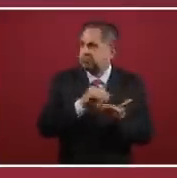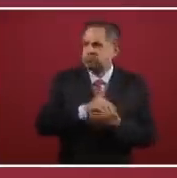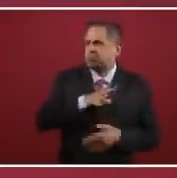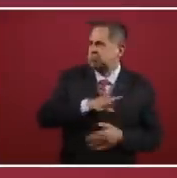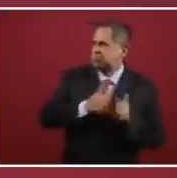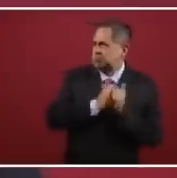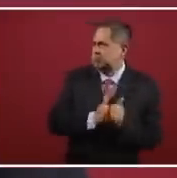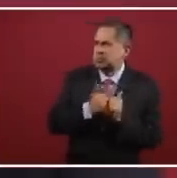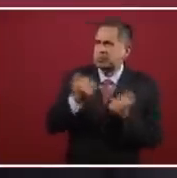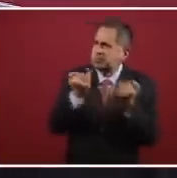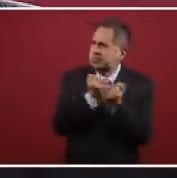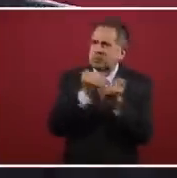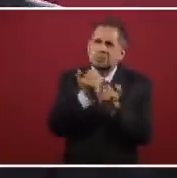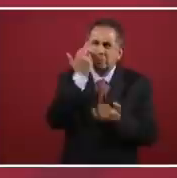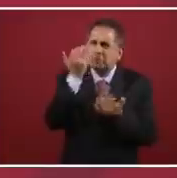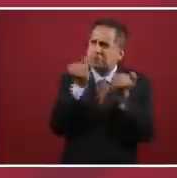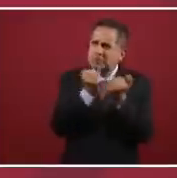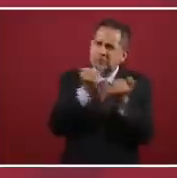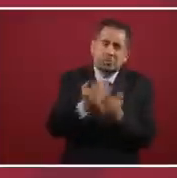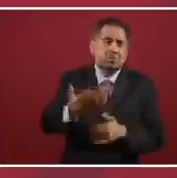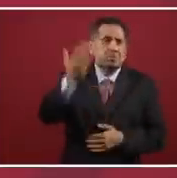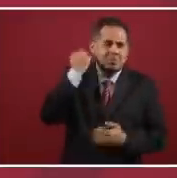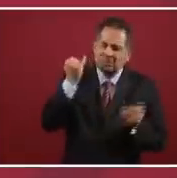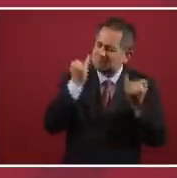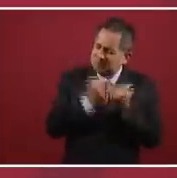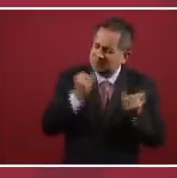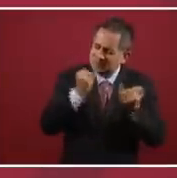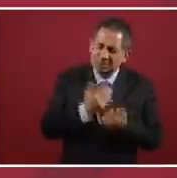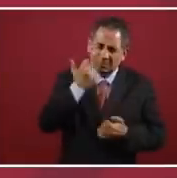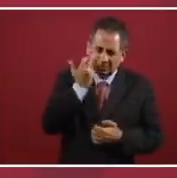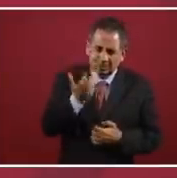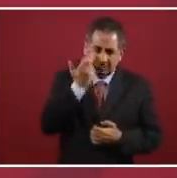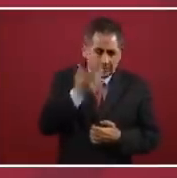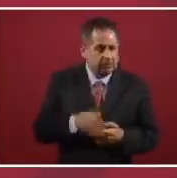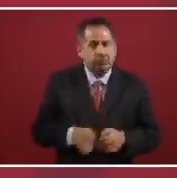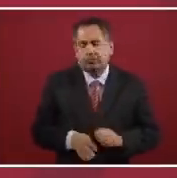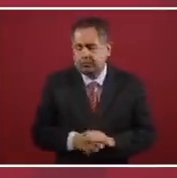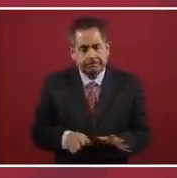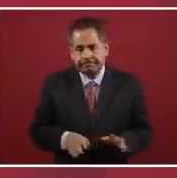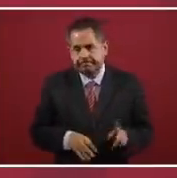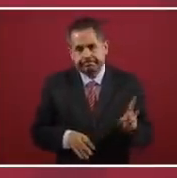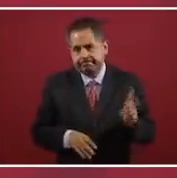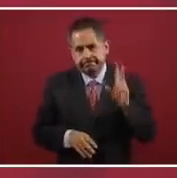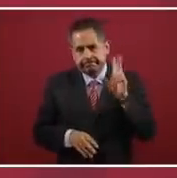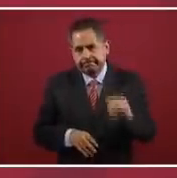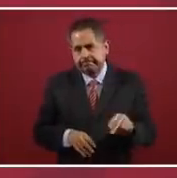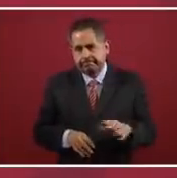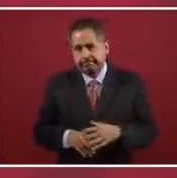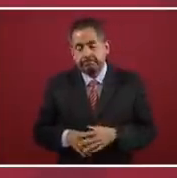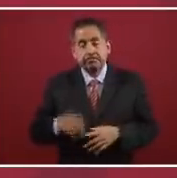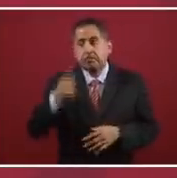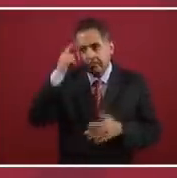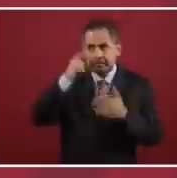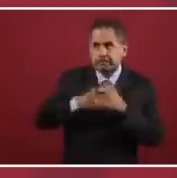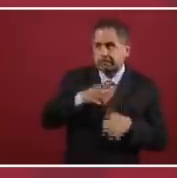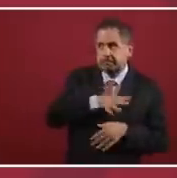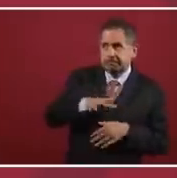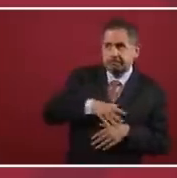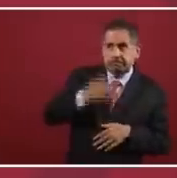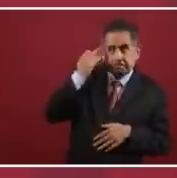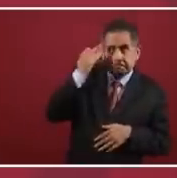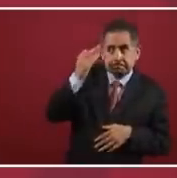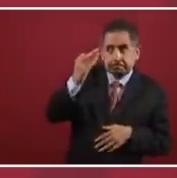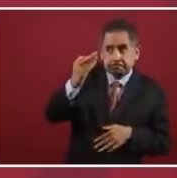aferran, que creen que se va a pasar el tiempo y